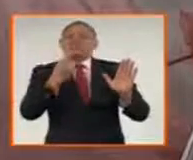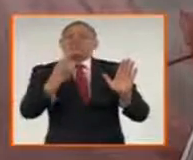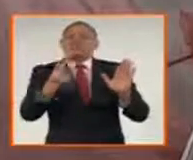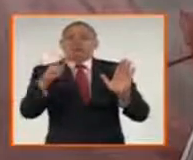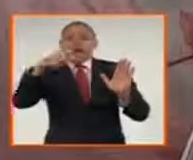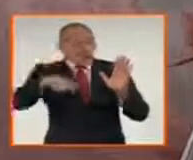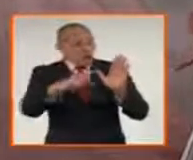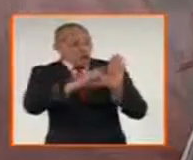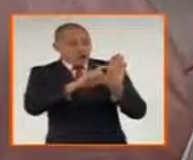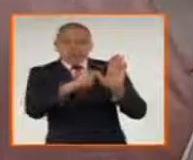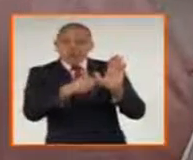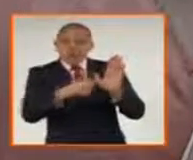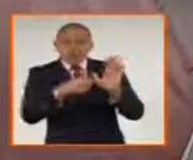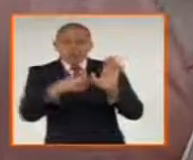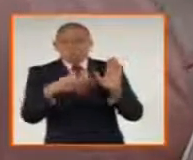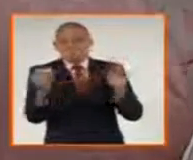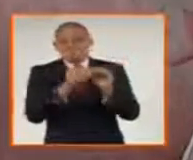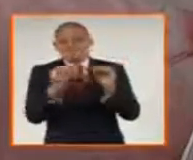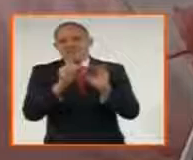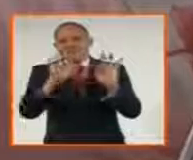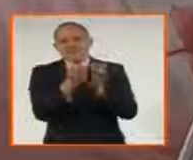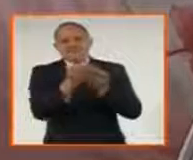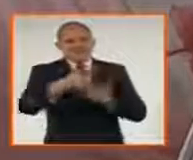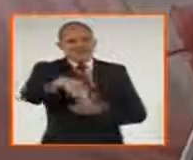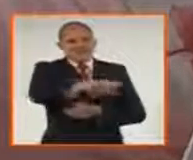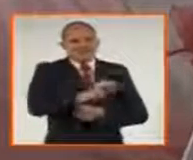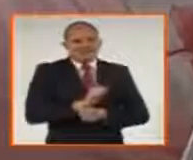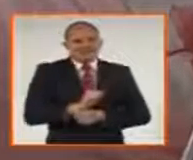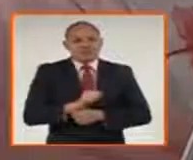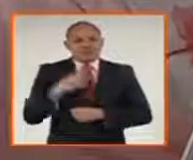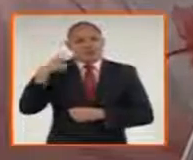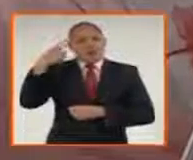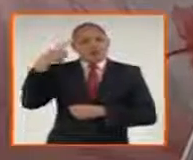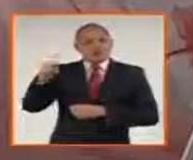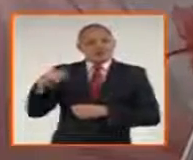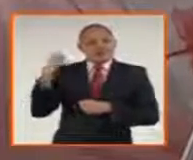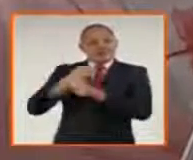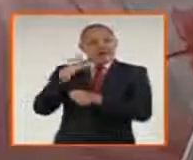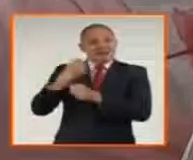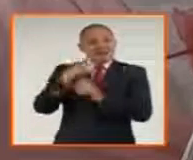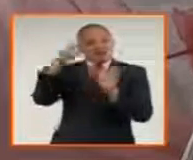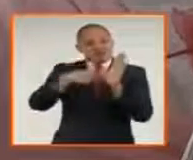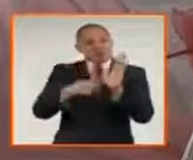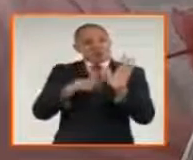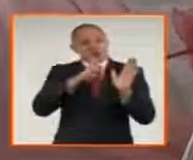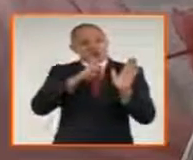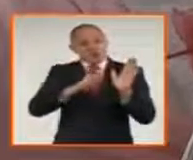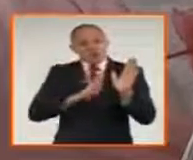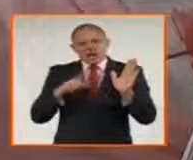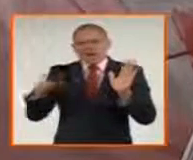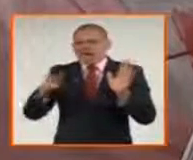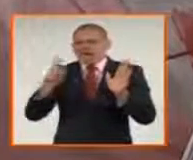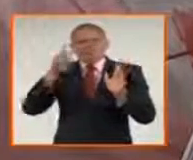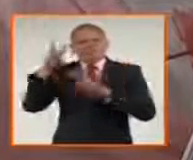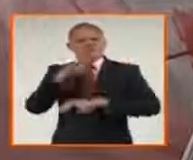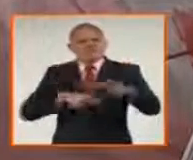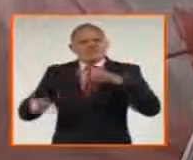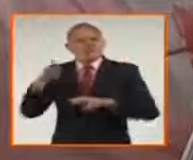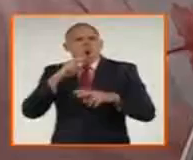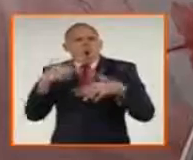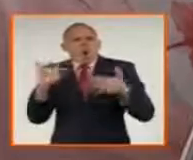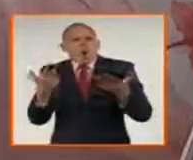actual, ustedes tienen que haber tenido mucho trabajo. ¿De dónde sacan esa información? ¿Cómo se conformó el código, Ana